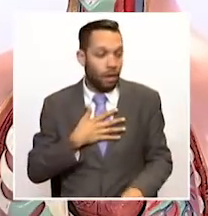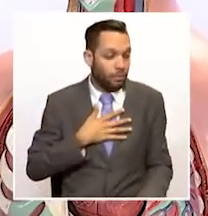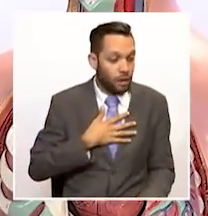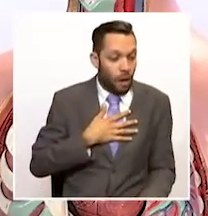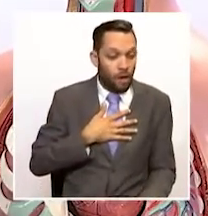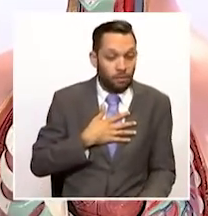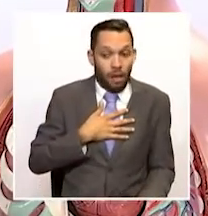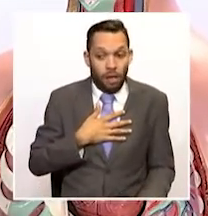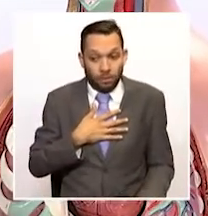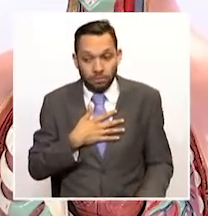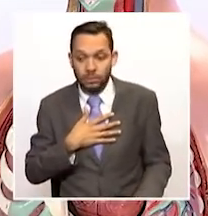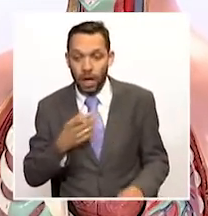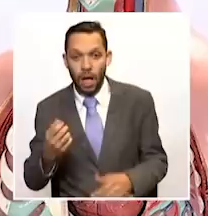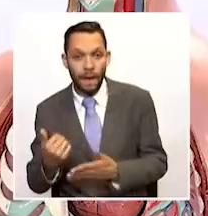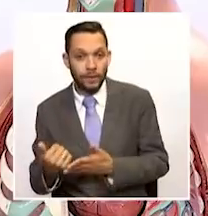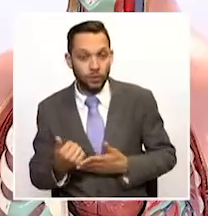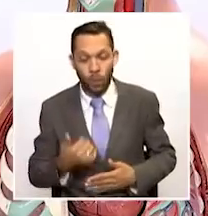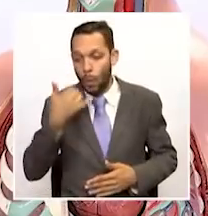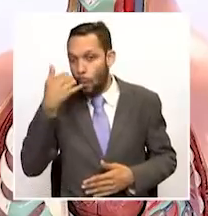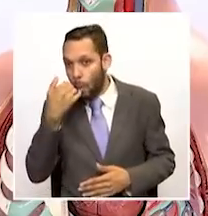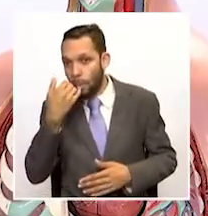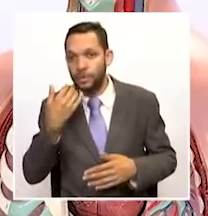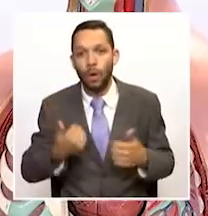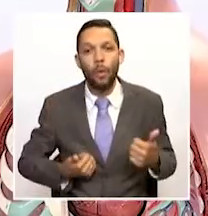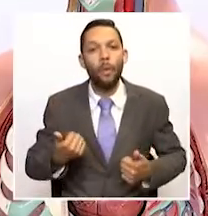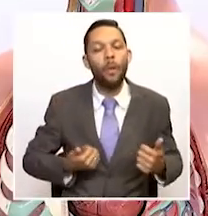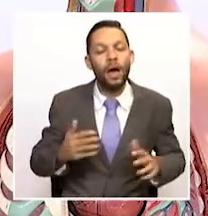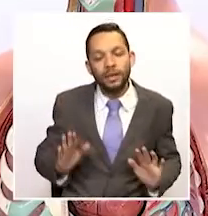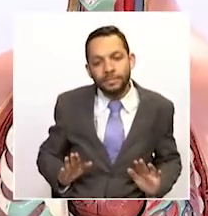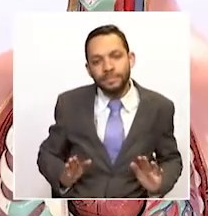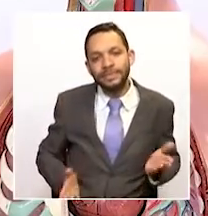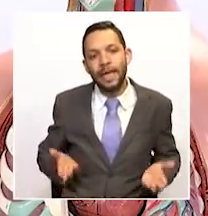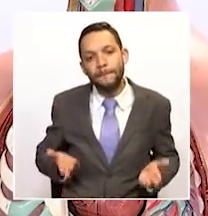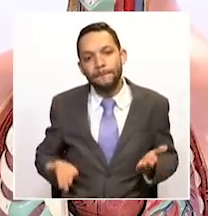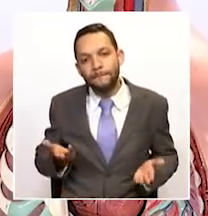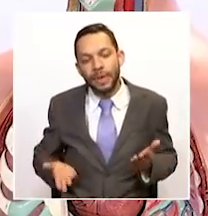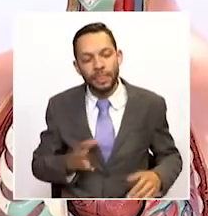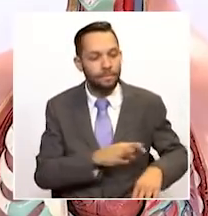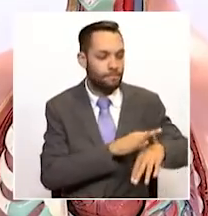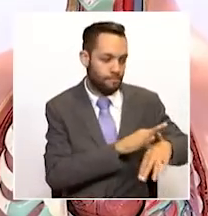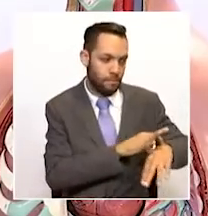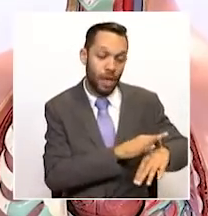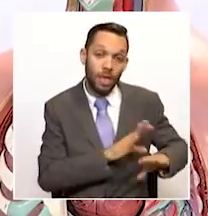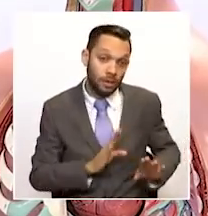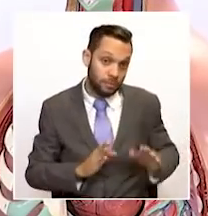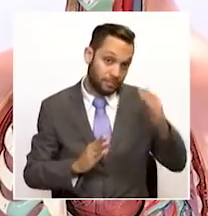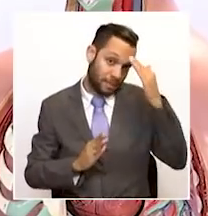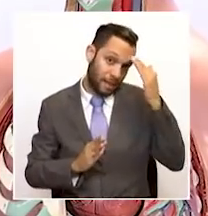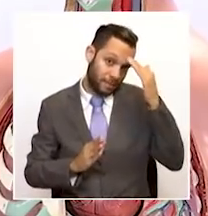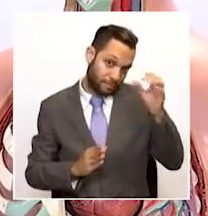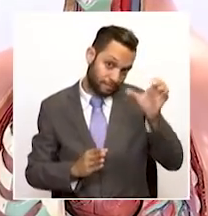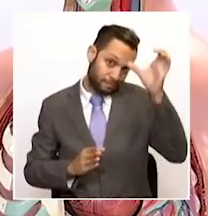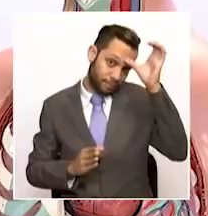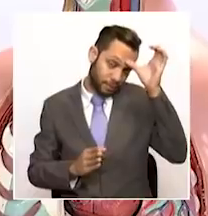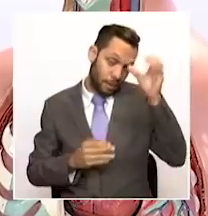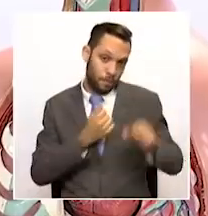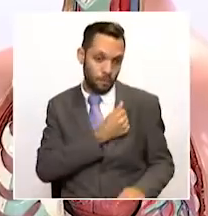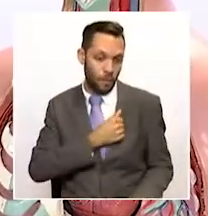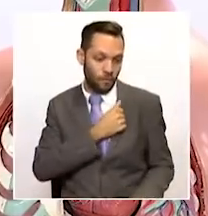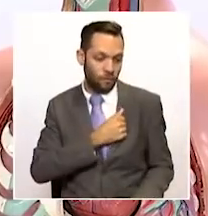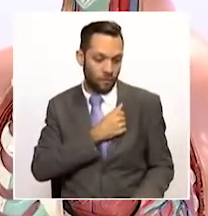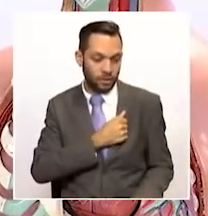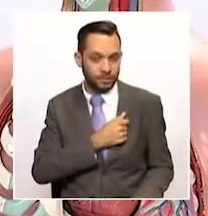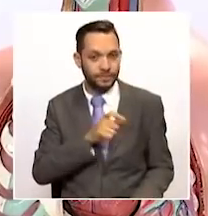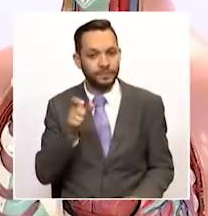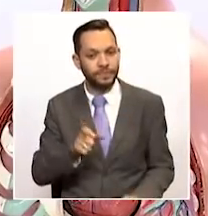el mundo la fórmulas para la asfixia para cual para que diagnóstico por favor no dejemos que la